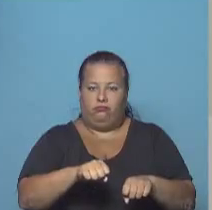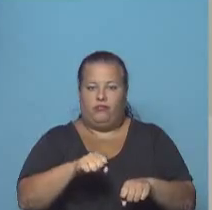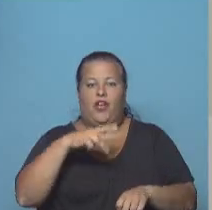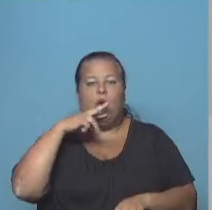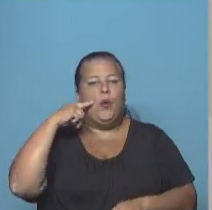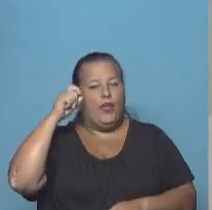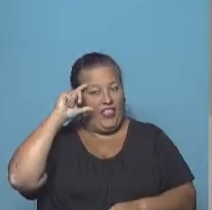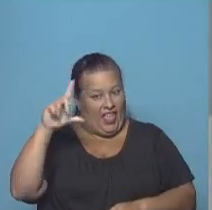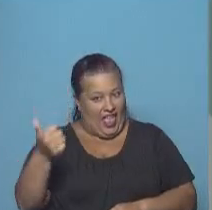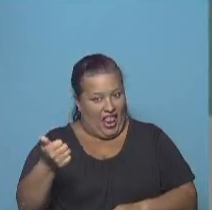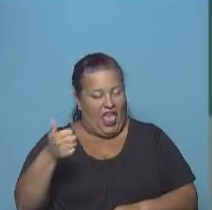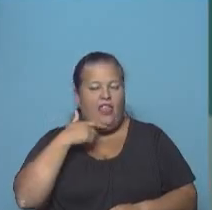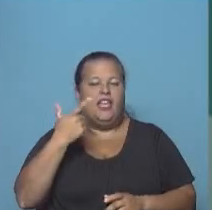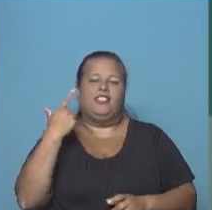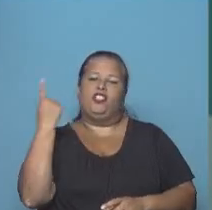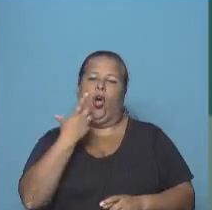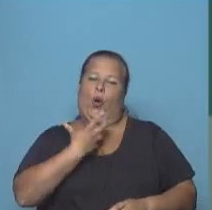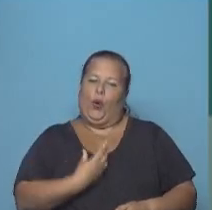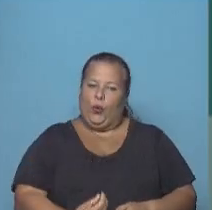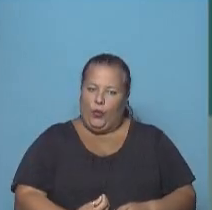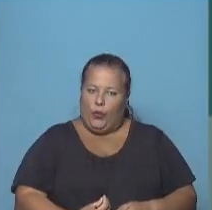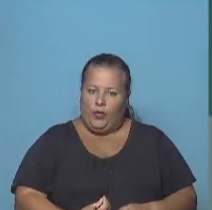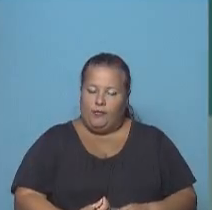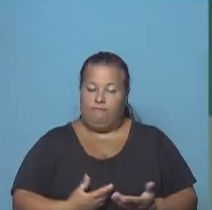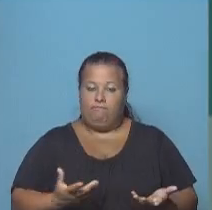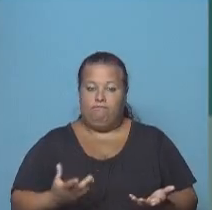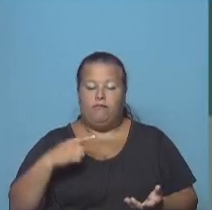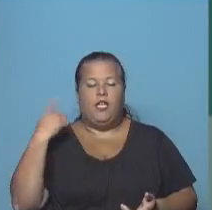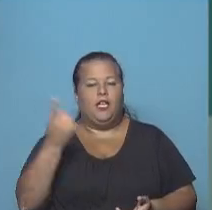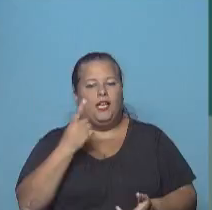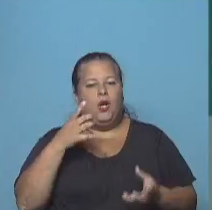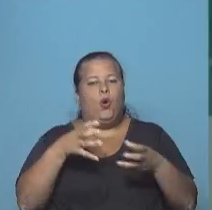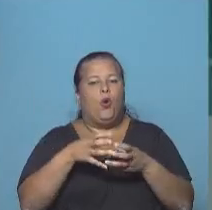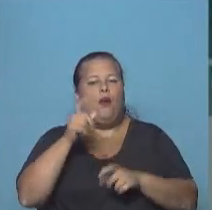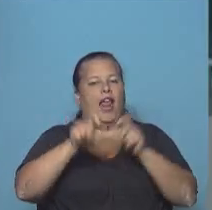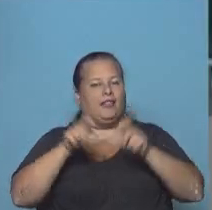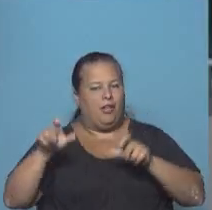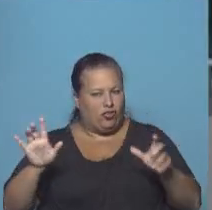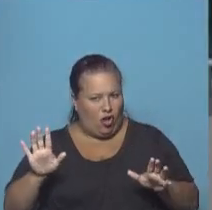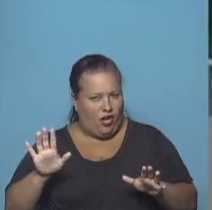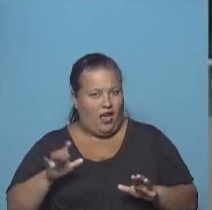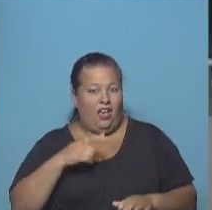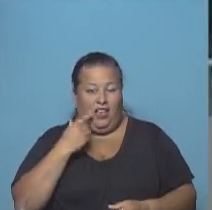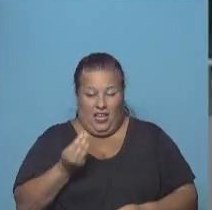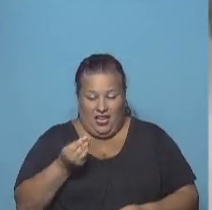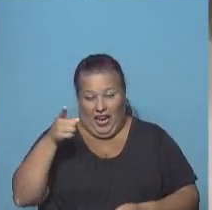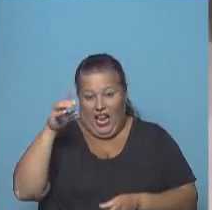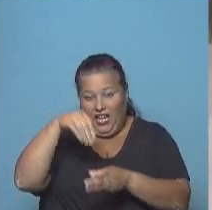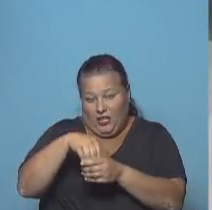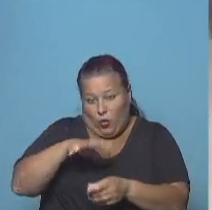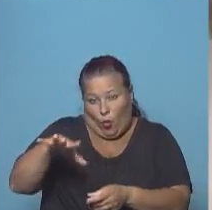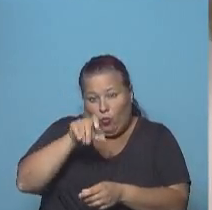Videla hubo un alivio en en el sector social será al que él